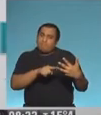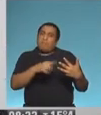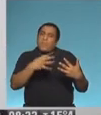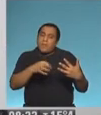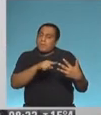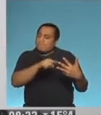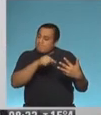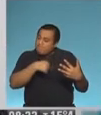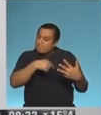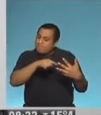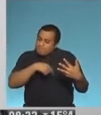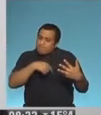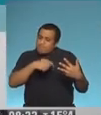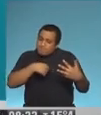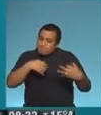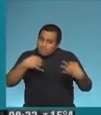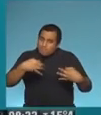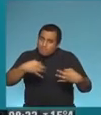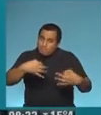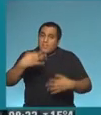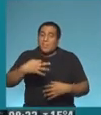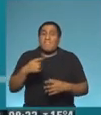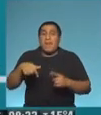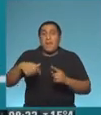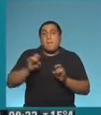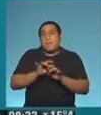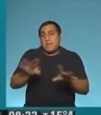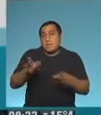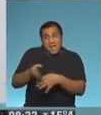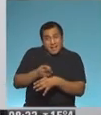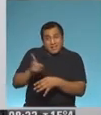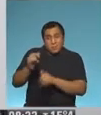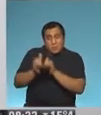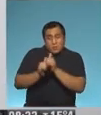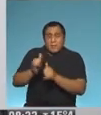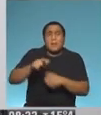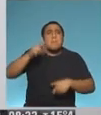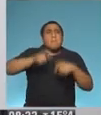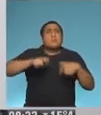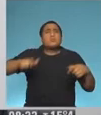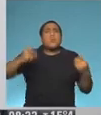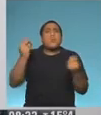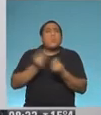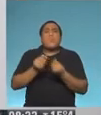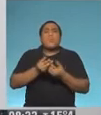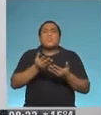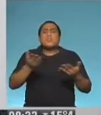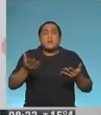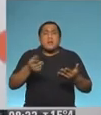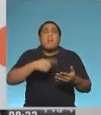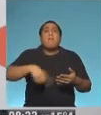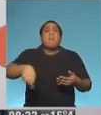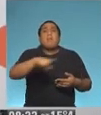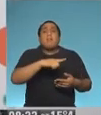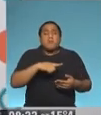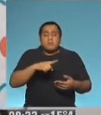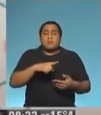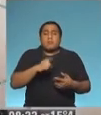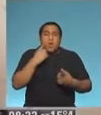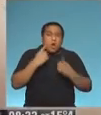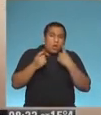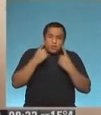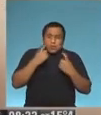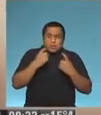esta pandemia, y vos venías un poco introduciendo el tema, mucha gente ha dejado de lado un